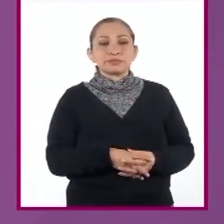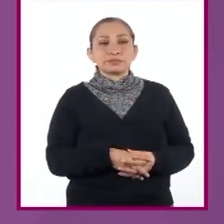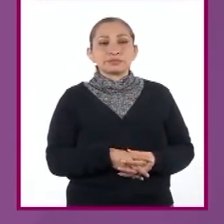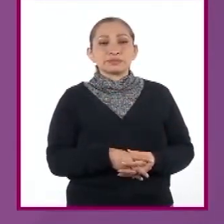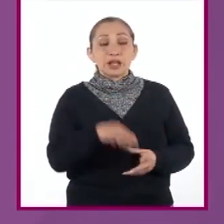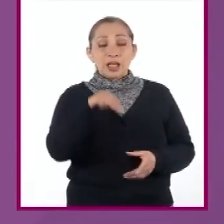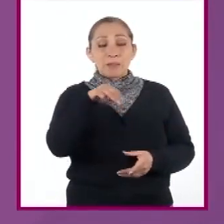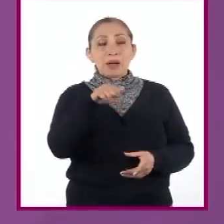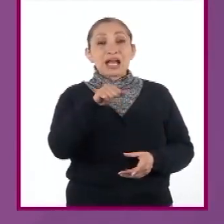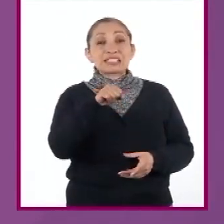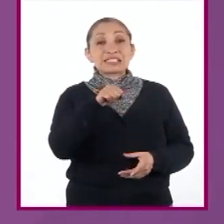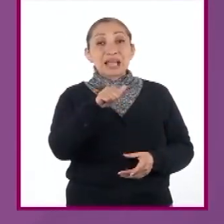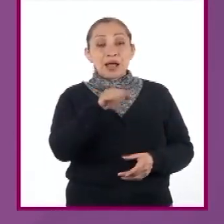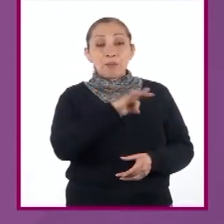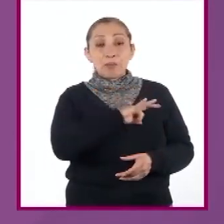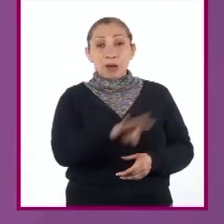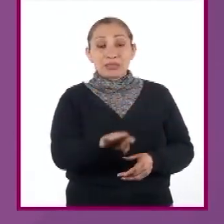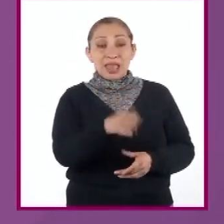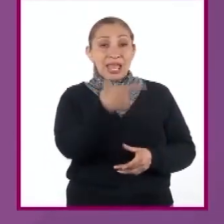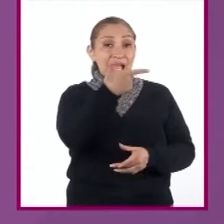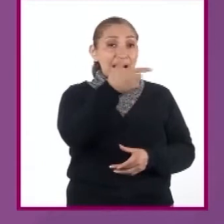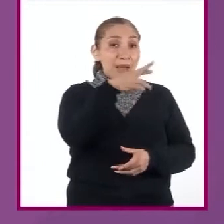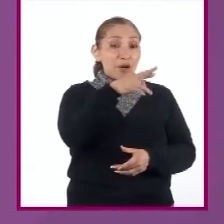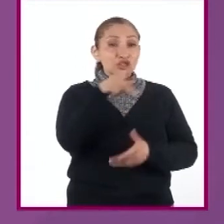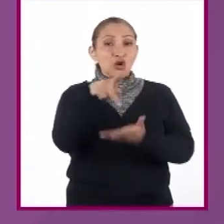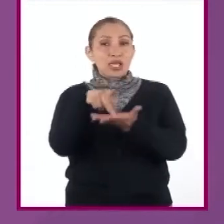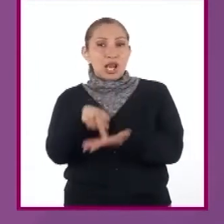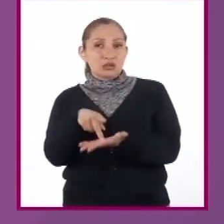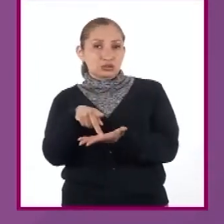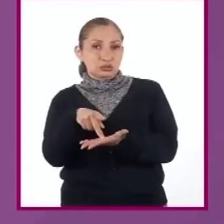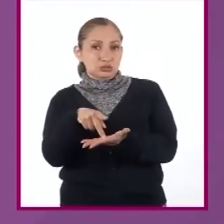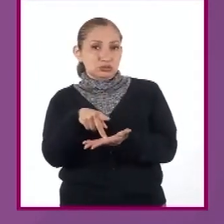La masa se puede expresar en gramos o kilogramos,